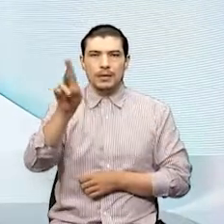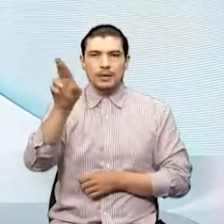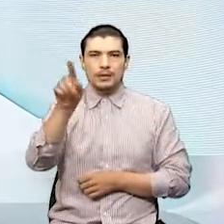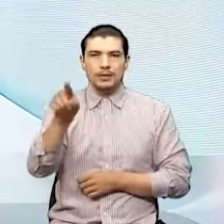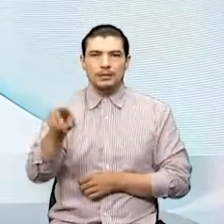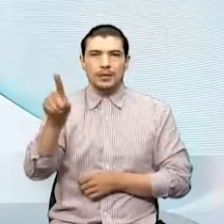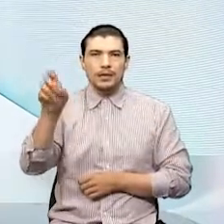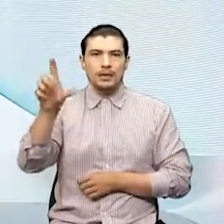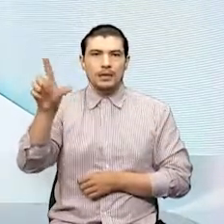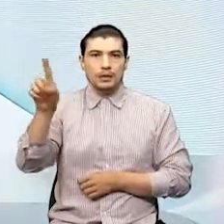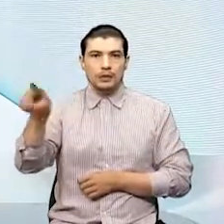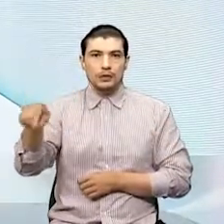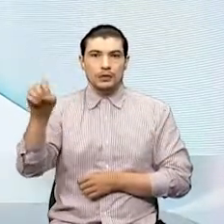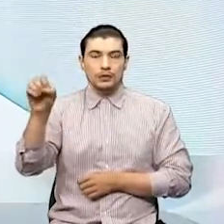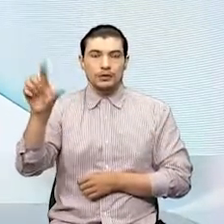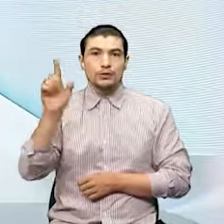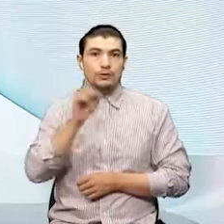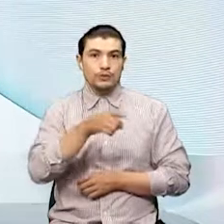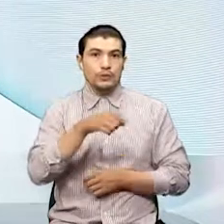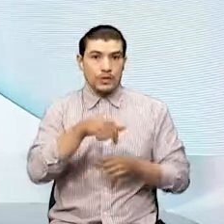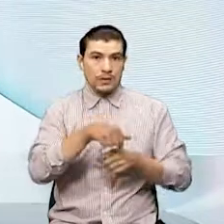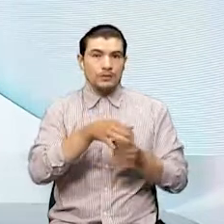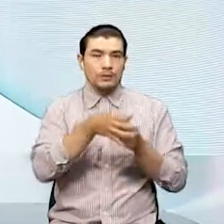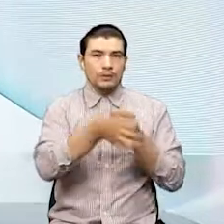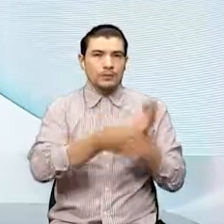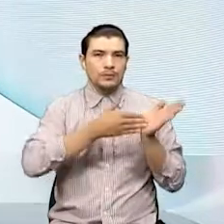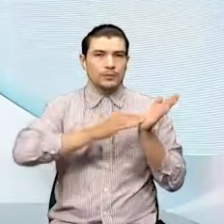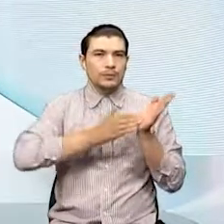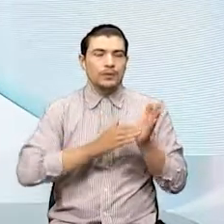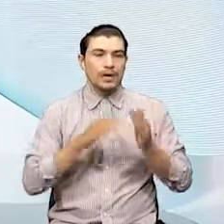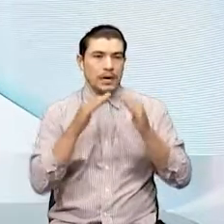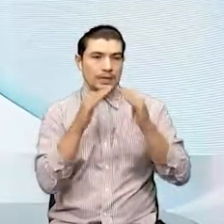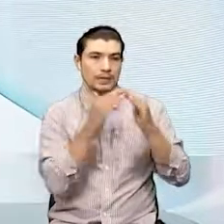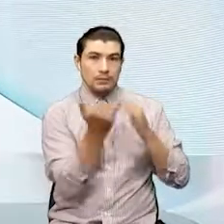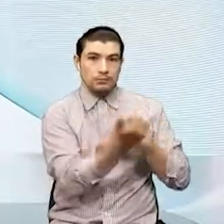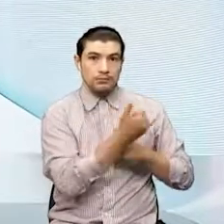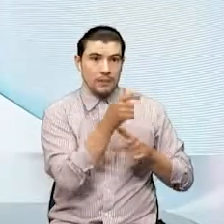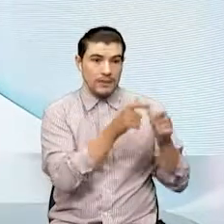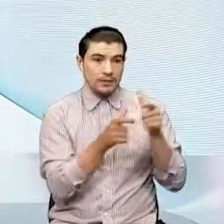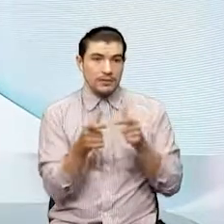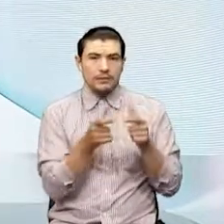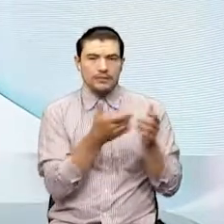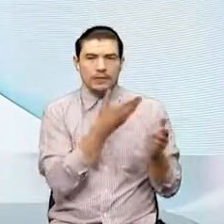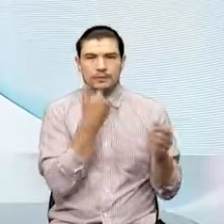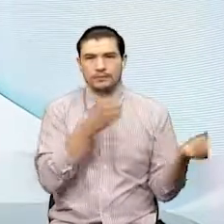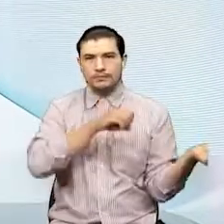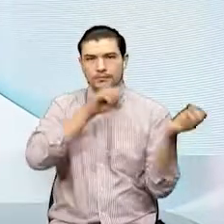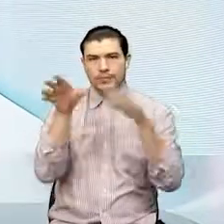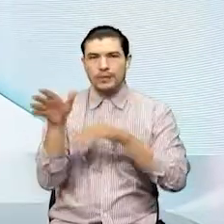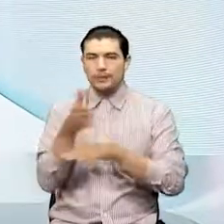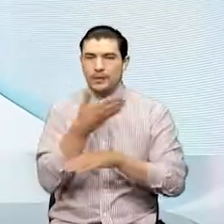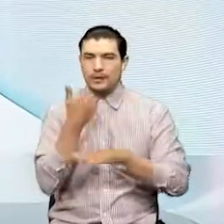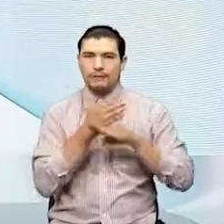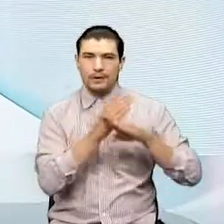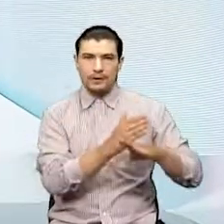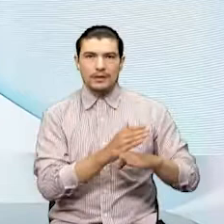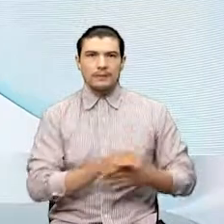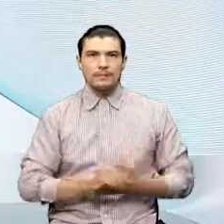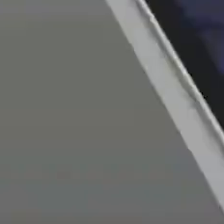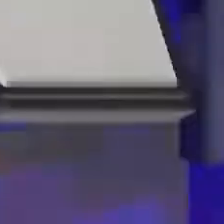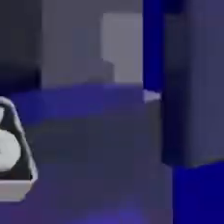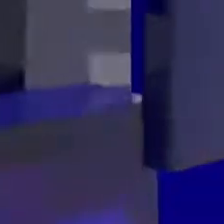Blanca, donde las viviendas fueron evacuadas como medida de prevención. Los detalles de este caso los tiene Eduard Pinilla. Eduard,